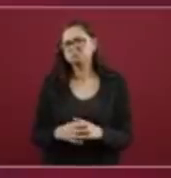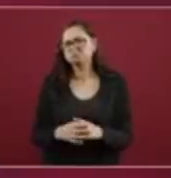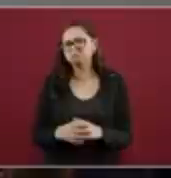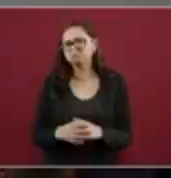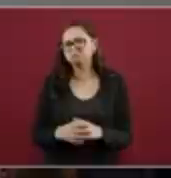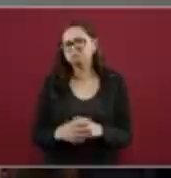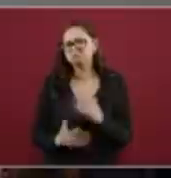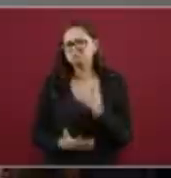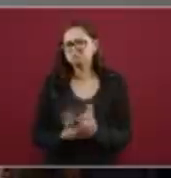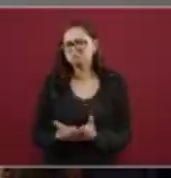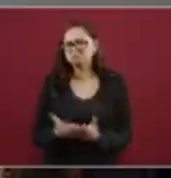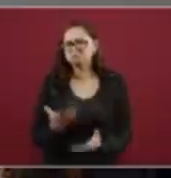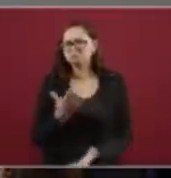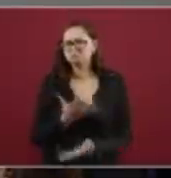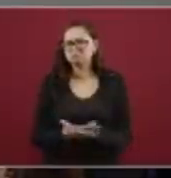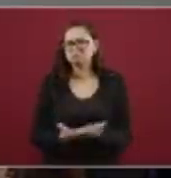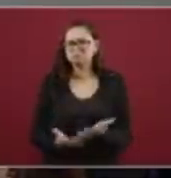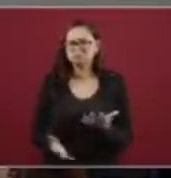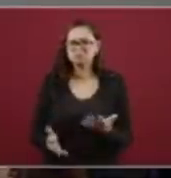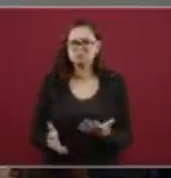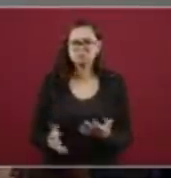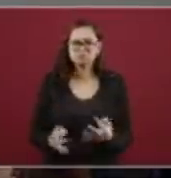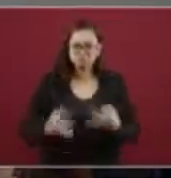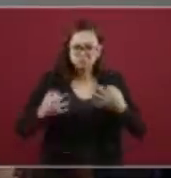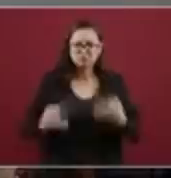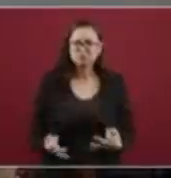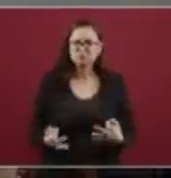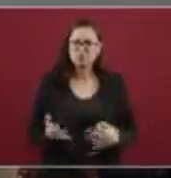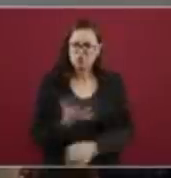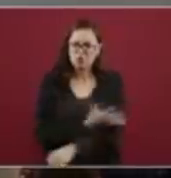actuaban de manera correcta, con integridad.